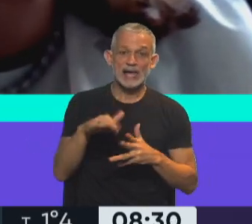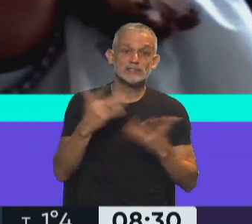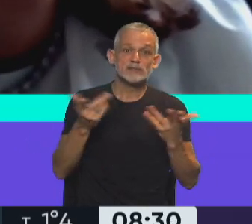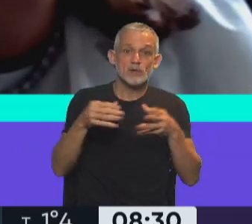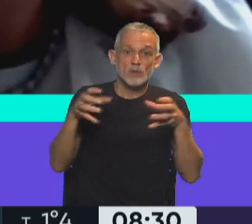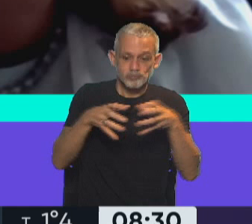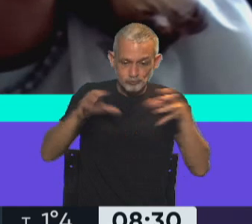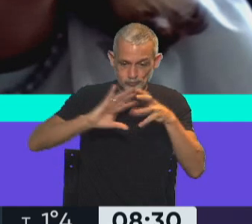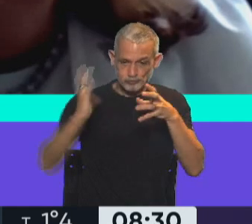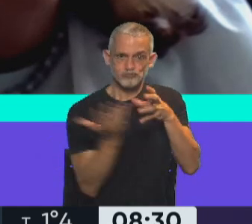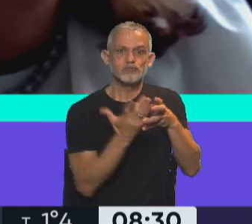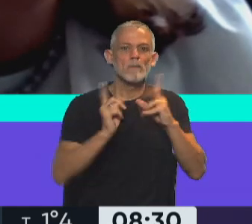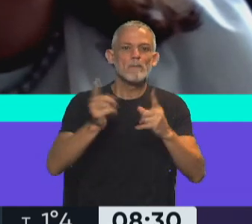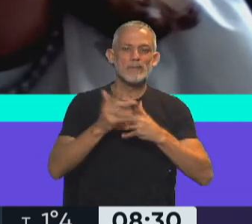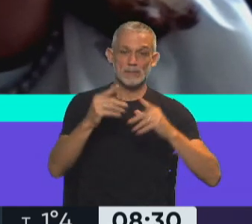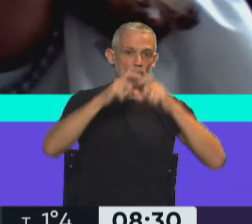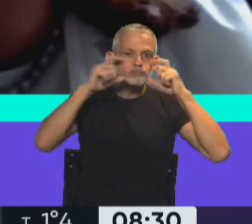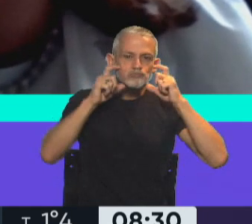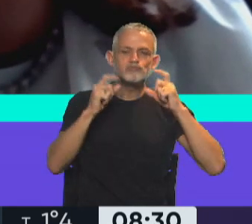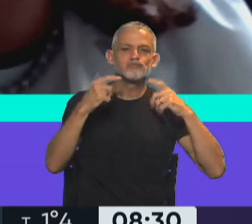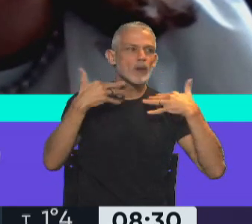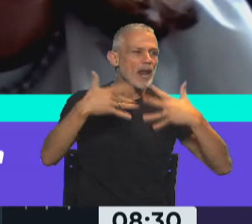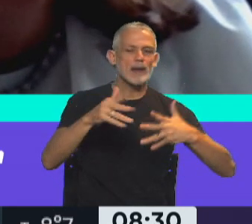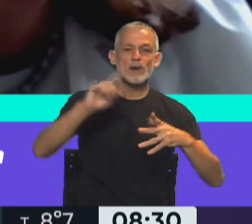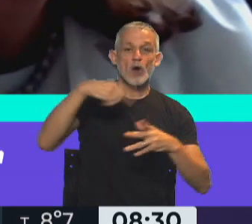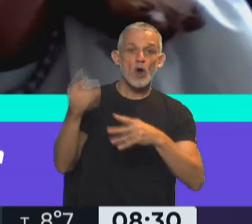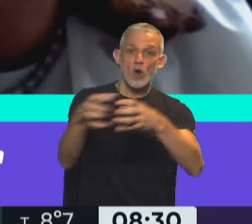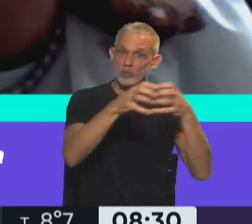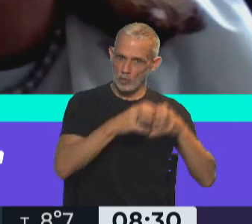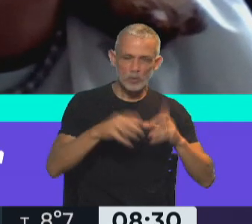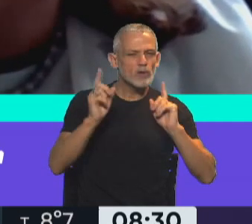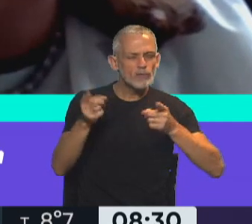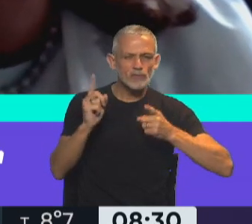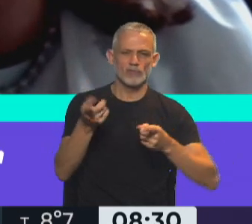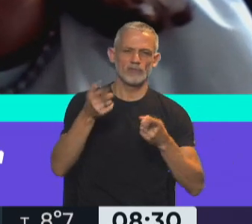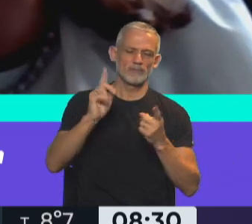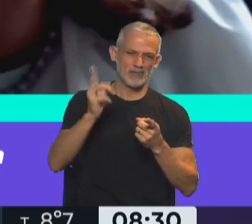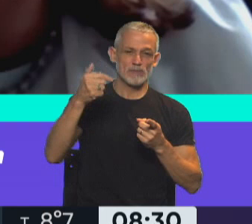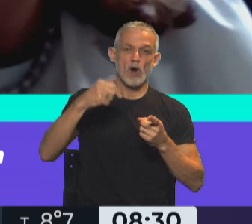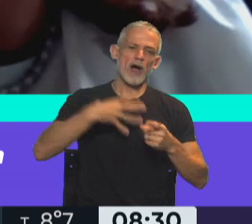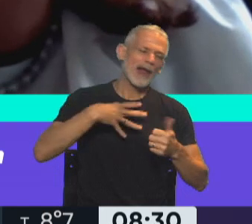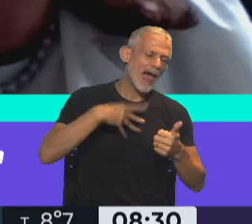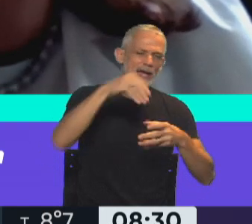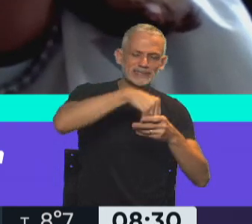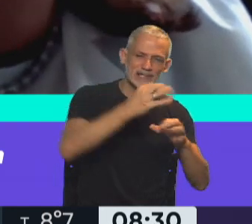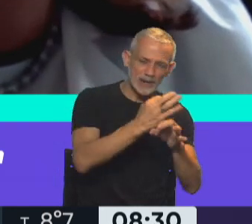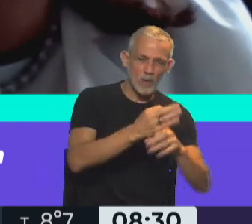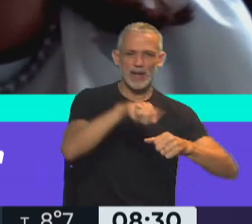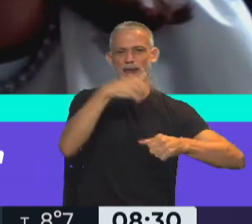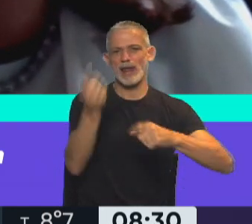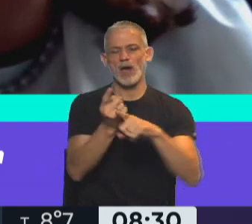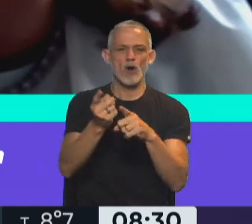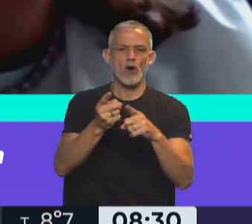su burbuja. Seguir usándolo al aire libre con otros grupos, seguir usándolo en las clases, seguir usándolo